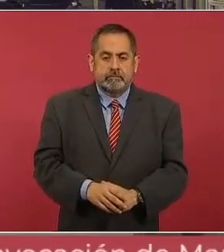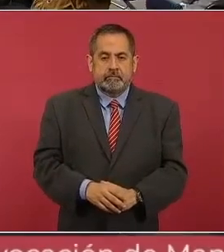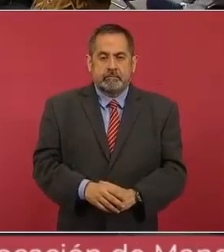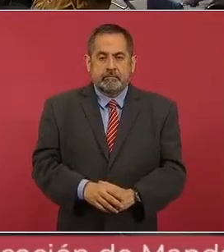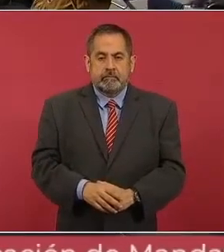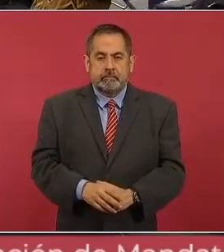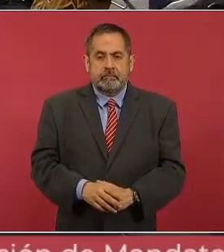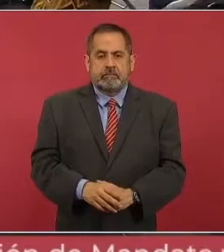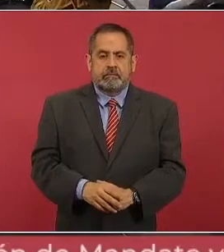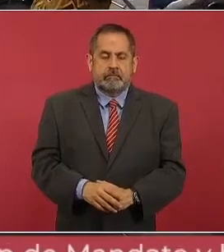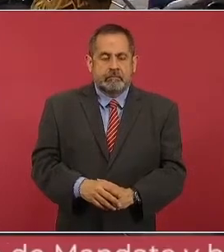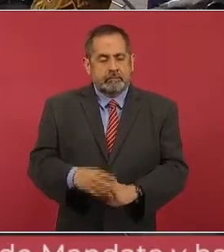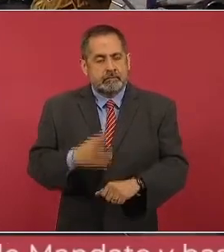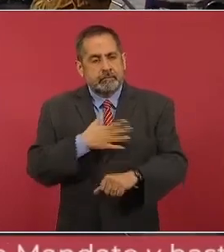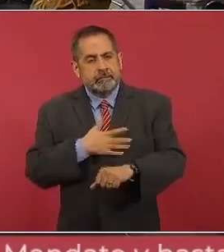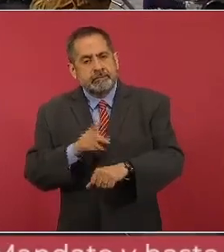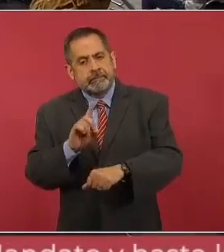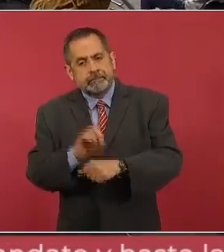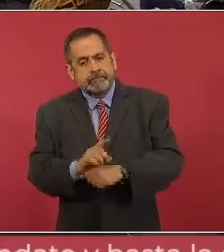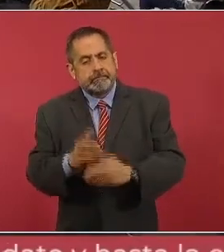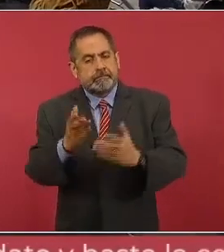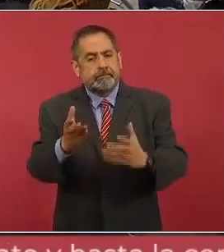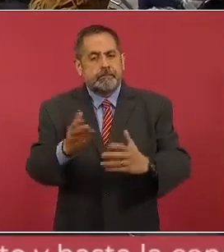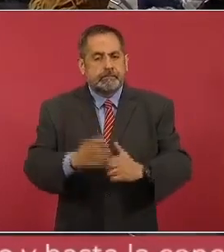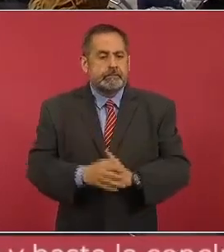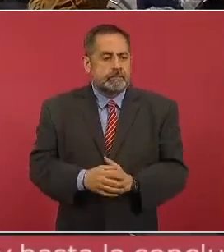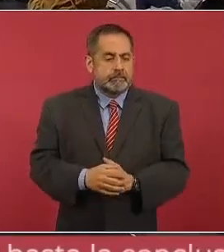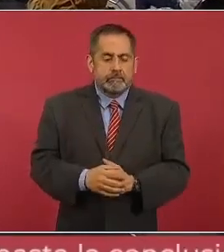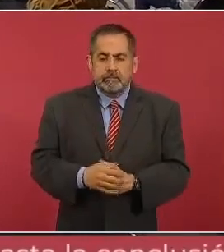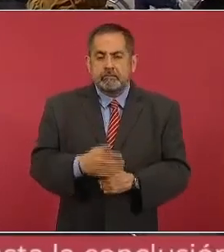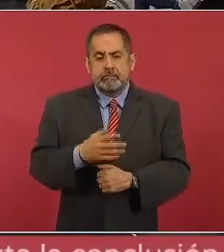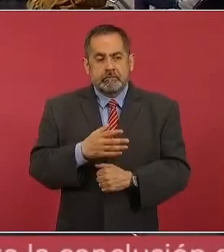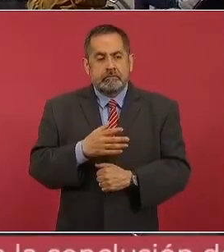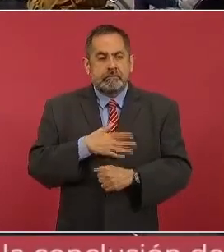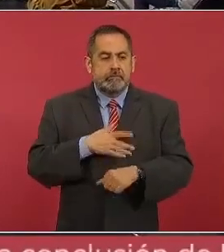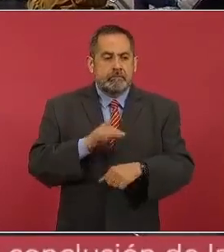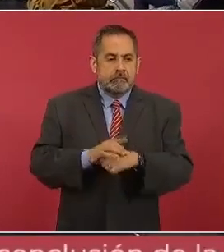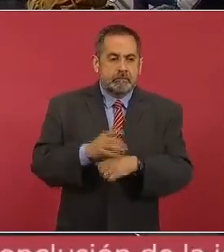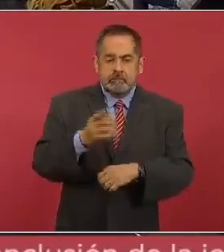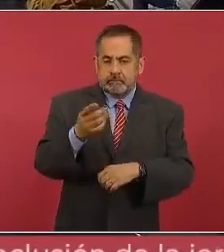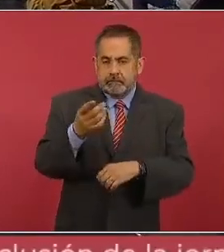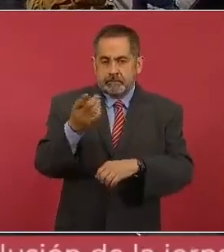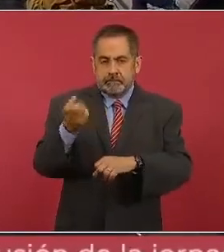Buenos días, señor presidente. Buenos días, secretario.